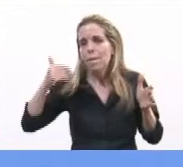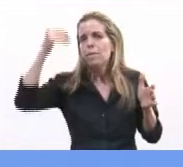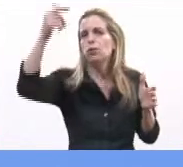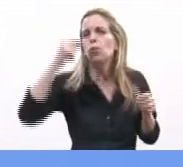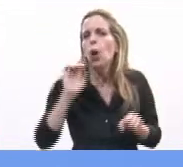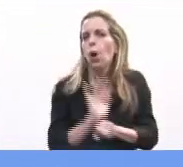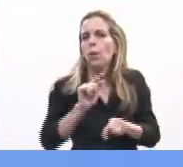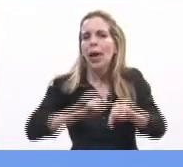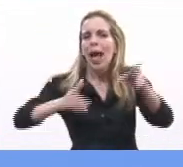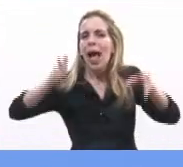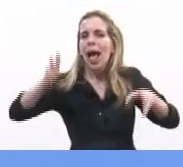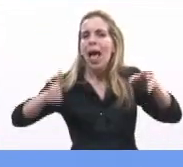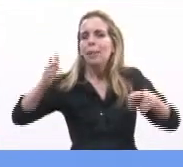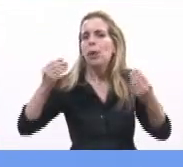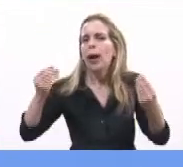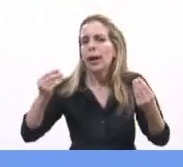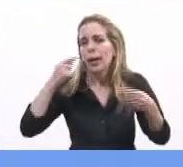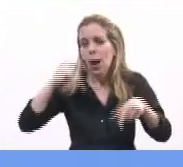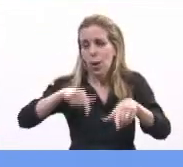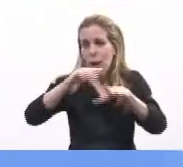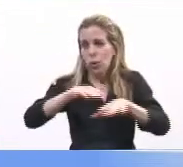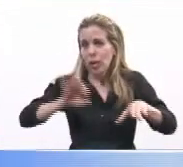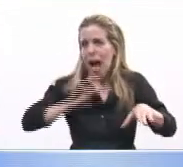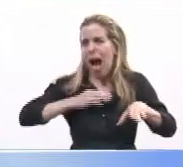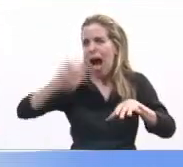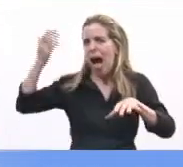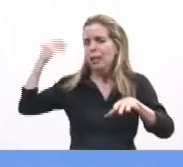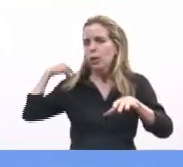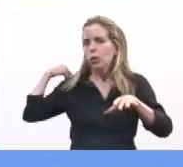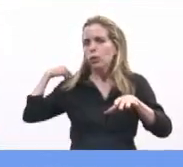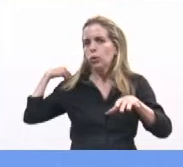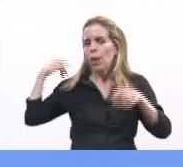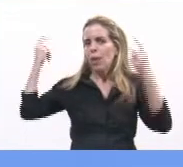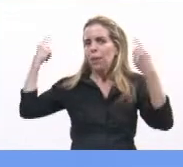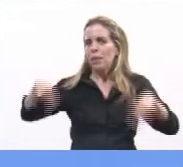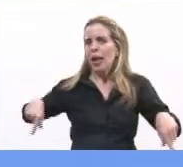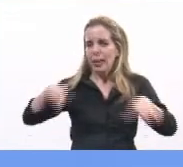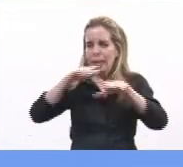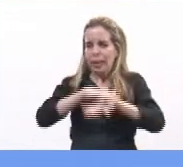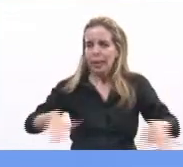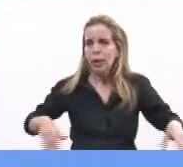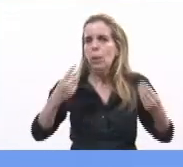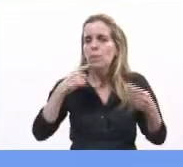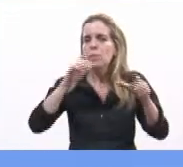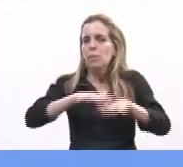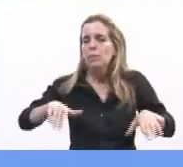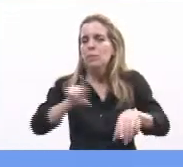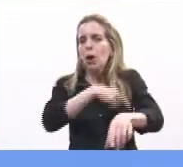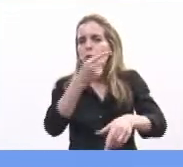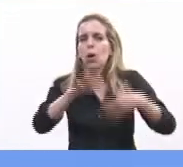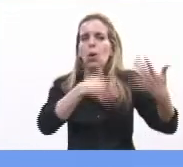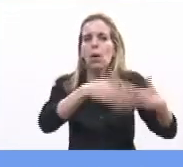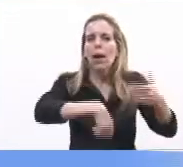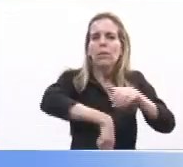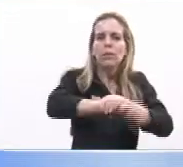pantallas de esa niñez y hace unos cuantos años atrás el fútbol en el potrero que era la